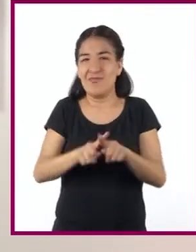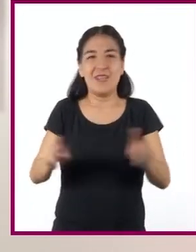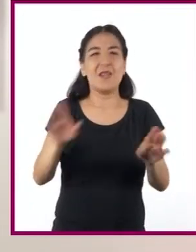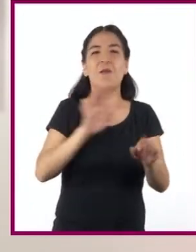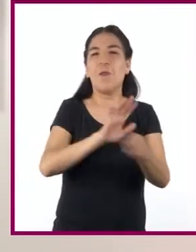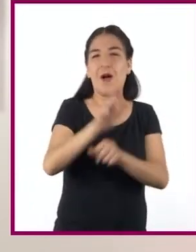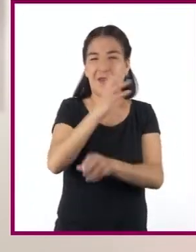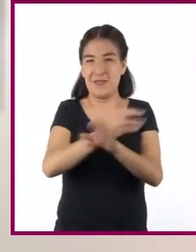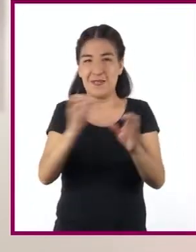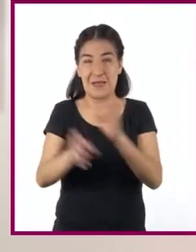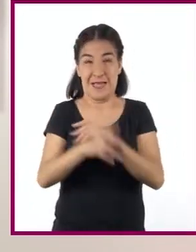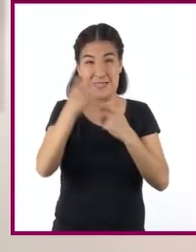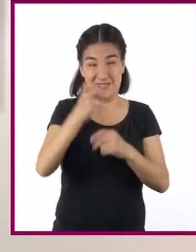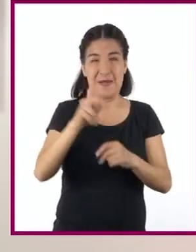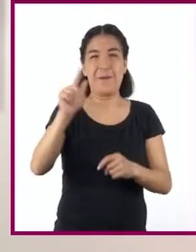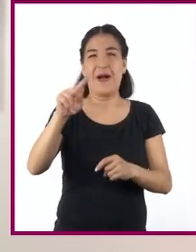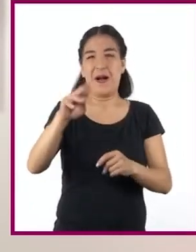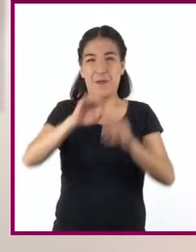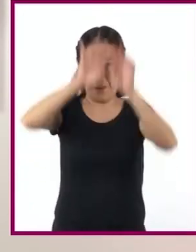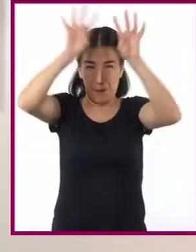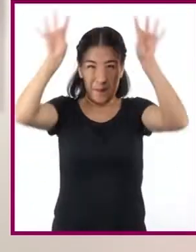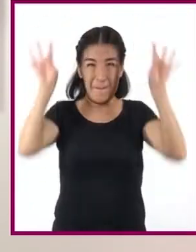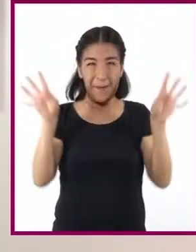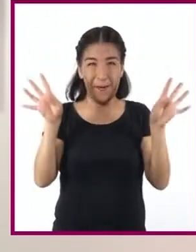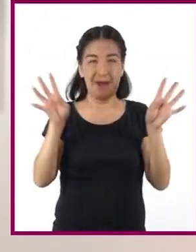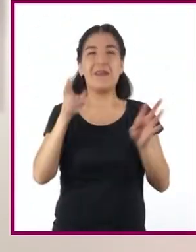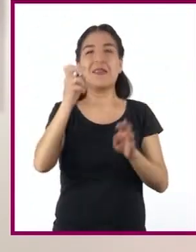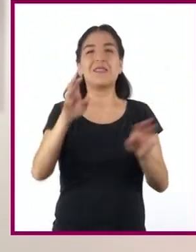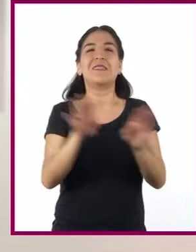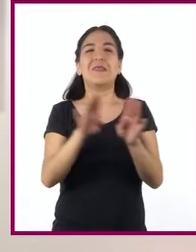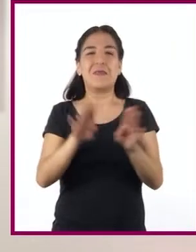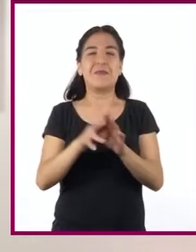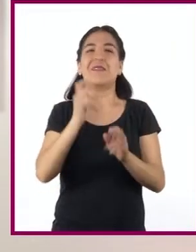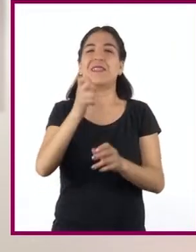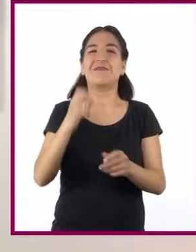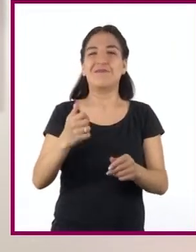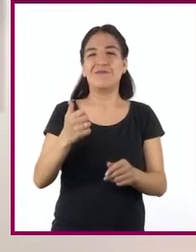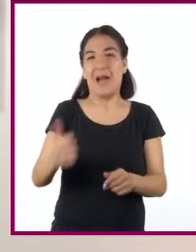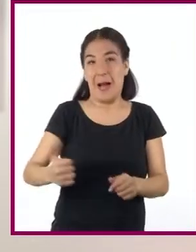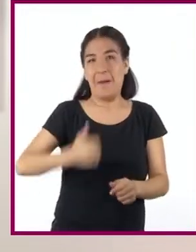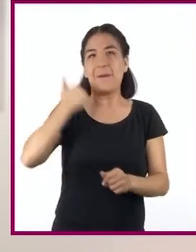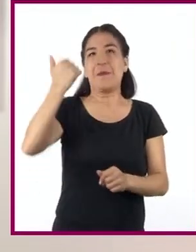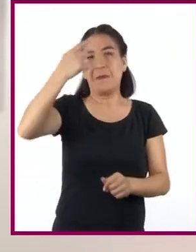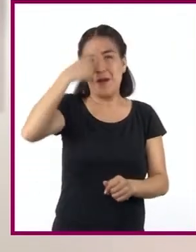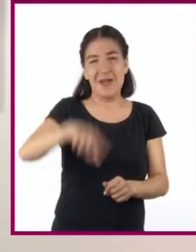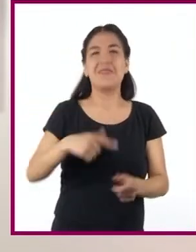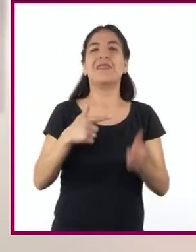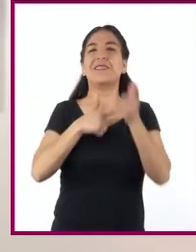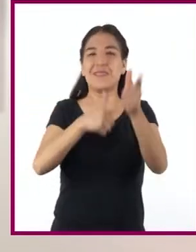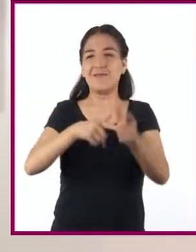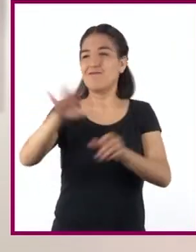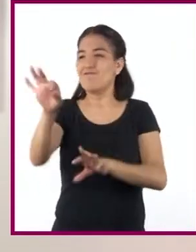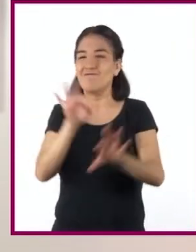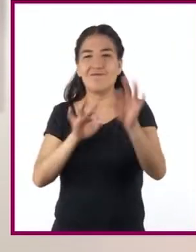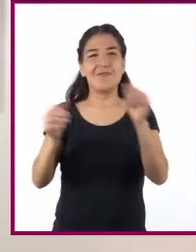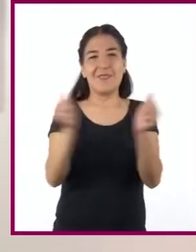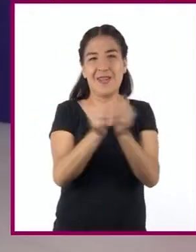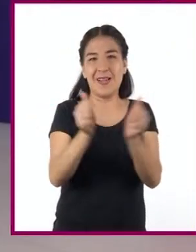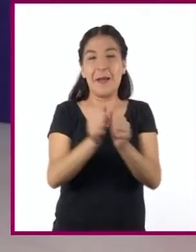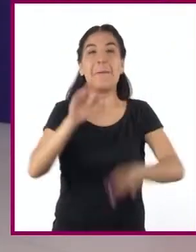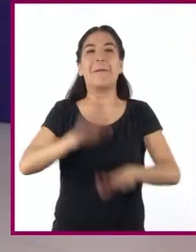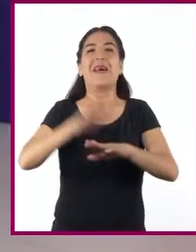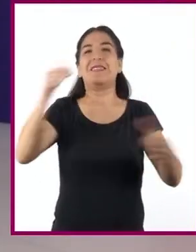los pavos de cola larga tuvieron una diferencia que les dio una ventaja para conseguir más parejas y tener muchos hijos.